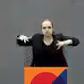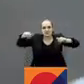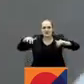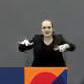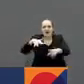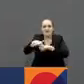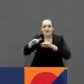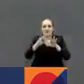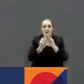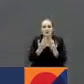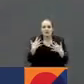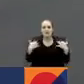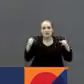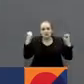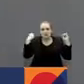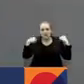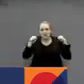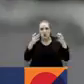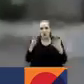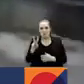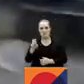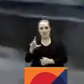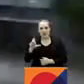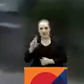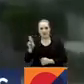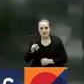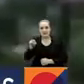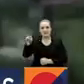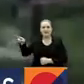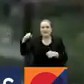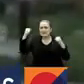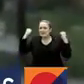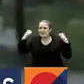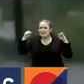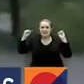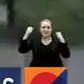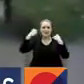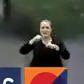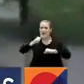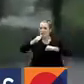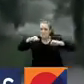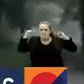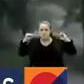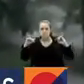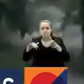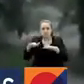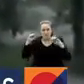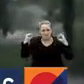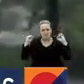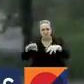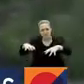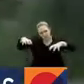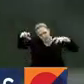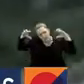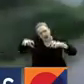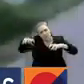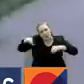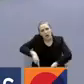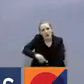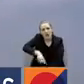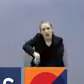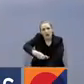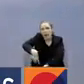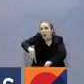Noche de angustia para los veleños. En las últimas horas la lluvia no dio tregua. Las precipitaciones dejaron inundaciones y